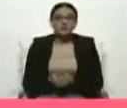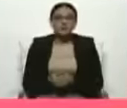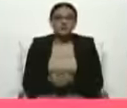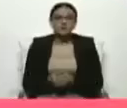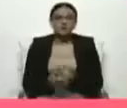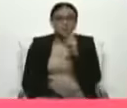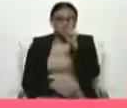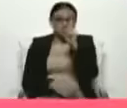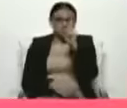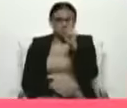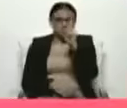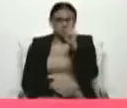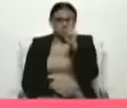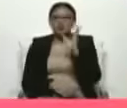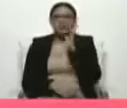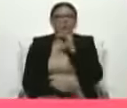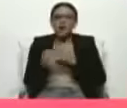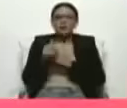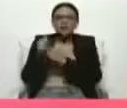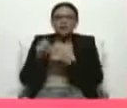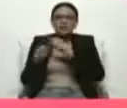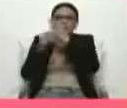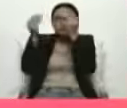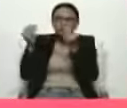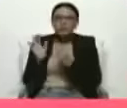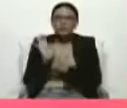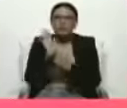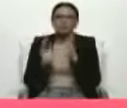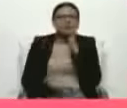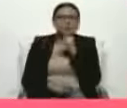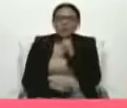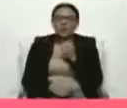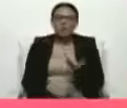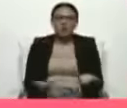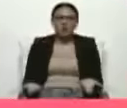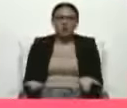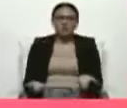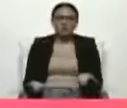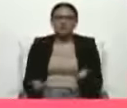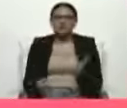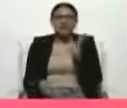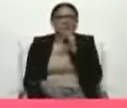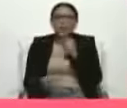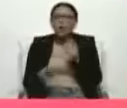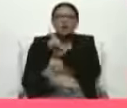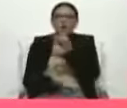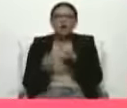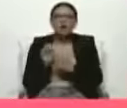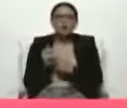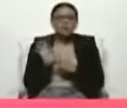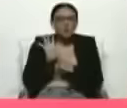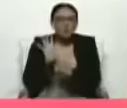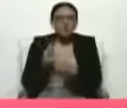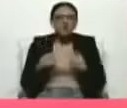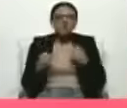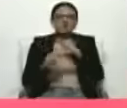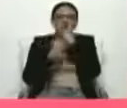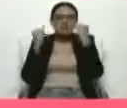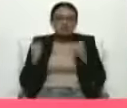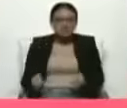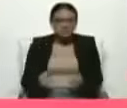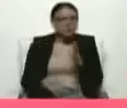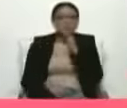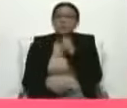ni uno solo liderazgo. Ni uno solo es independiente. Ni uno